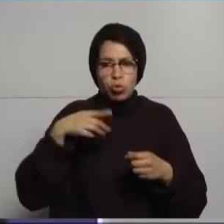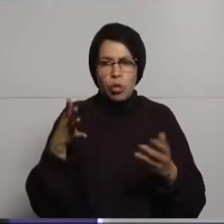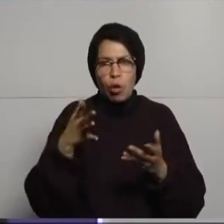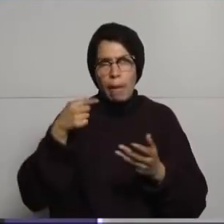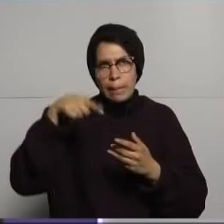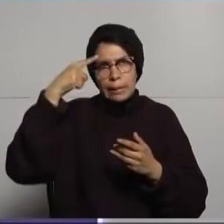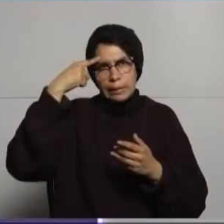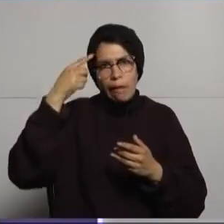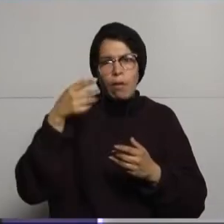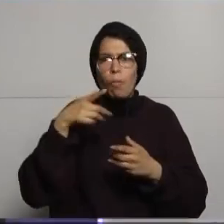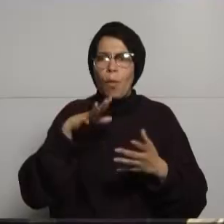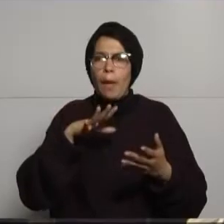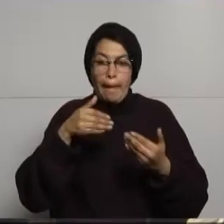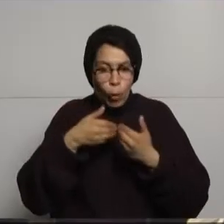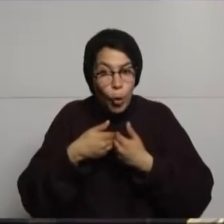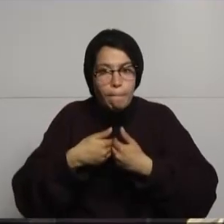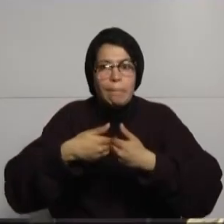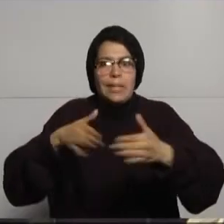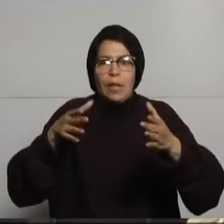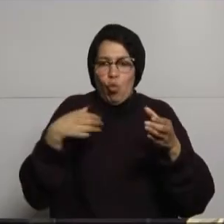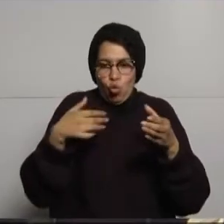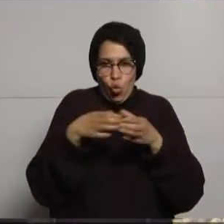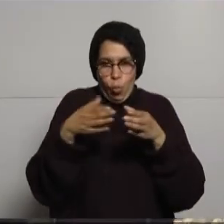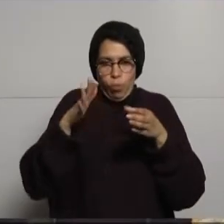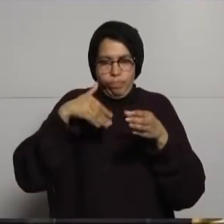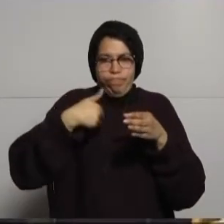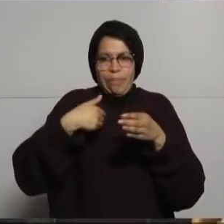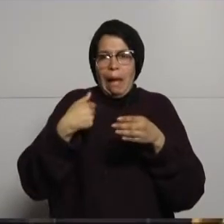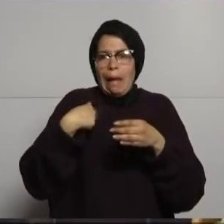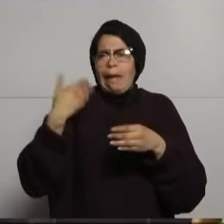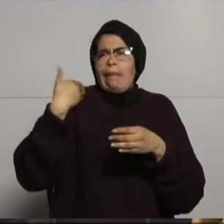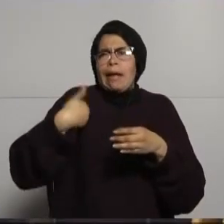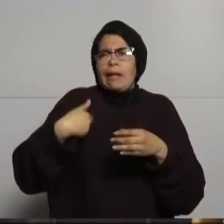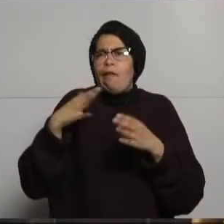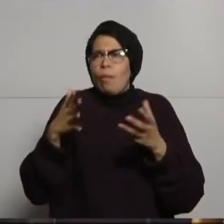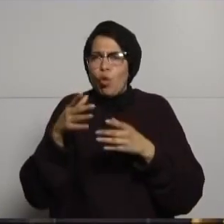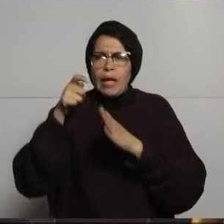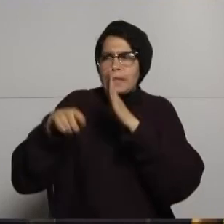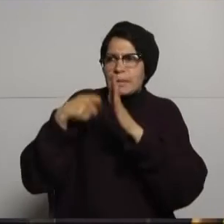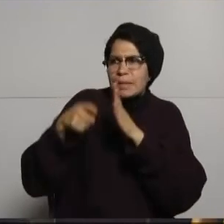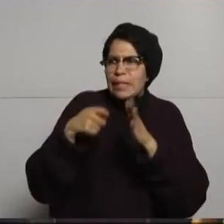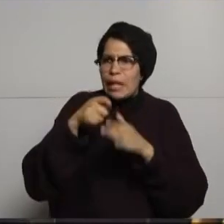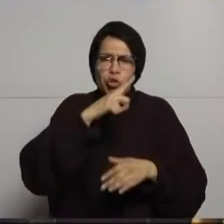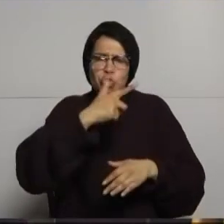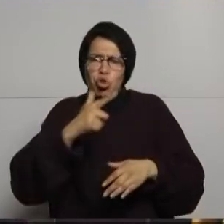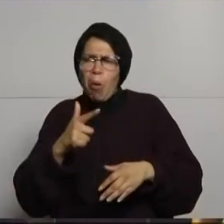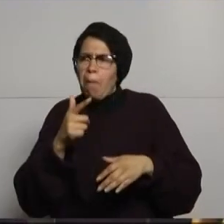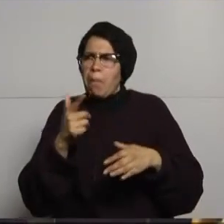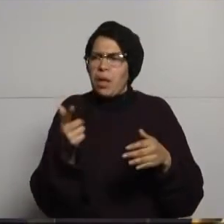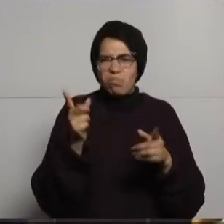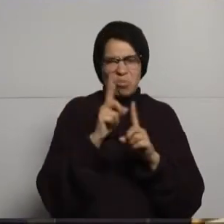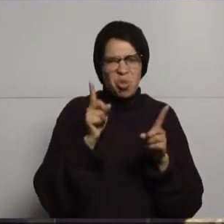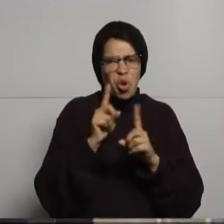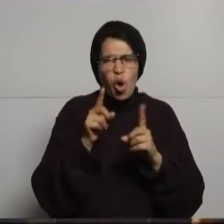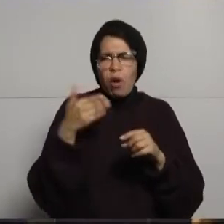iPhone 10.000, ni el cine, ni salir a tomar una cerveza. Extrañábamos a los amigos, a las familias y a los